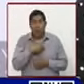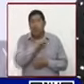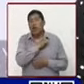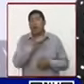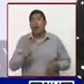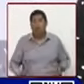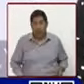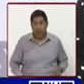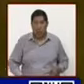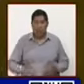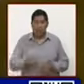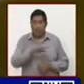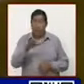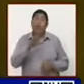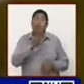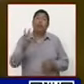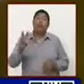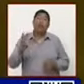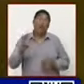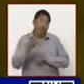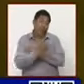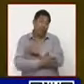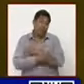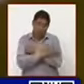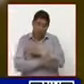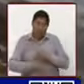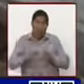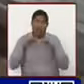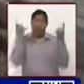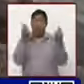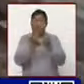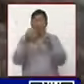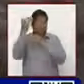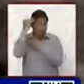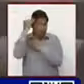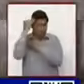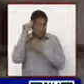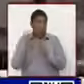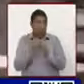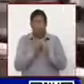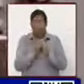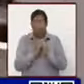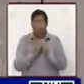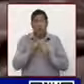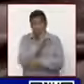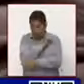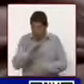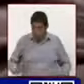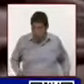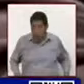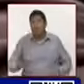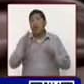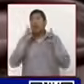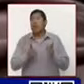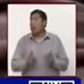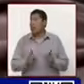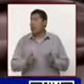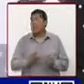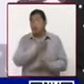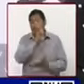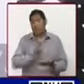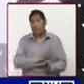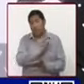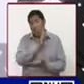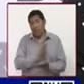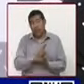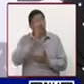gobierno municipal de los 56 municipios del departamento de Santa Cruz, de manera conjunta también la gobernación y así la